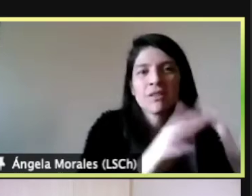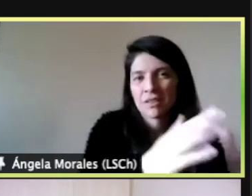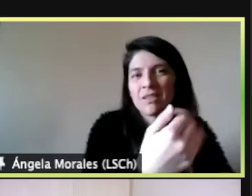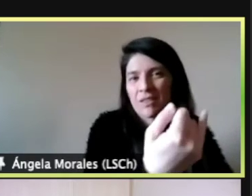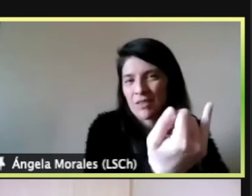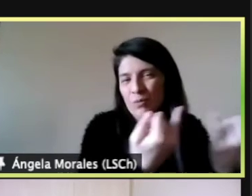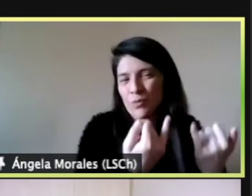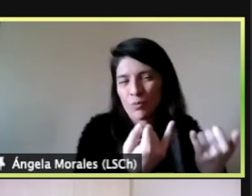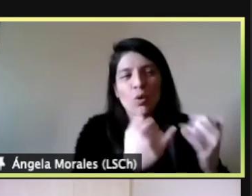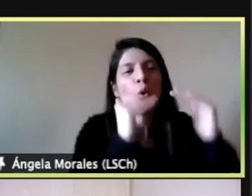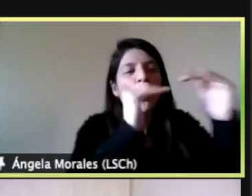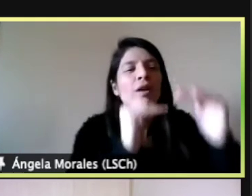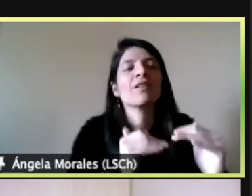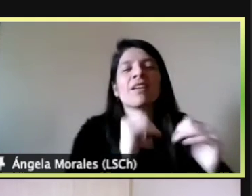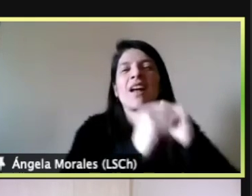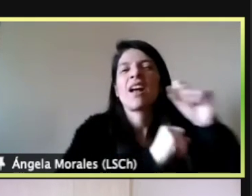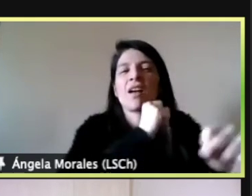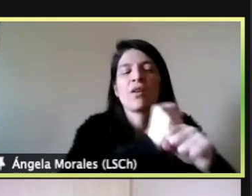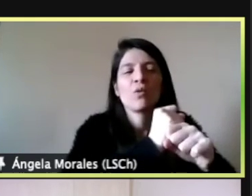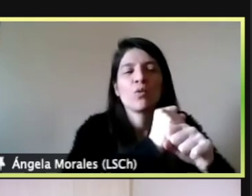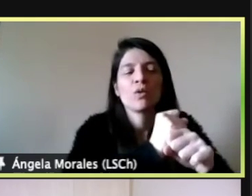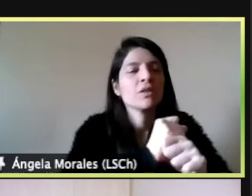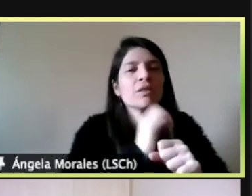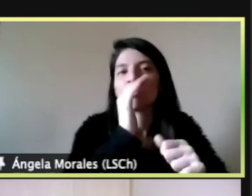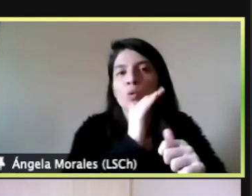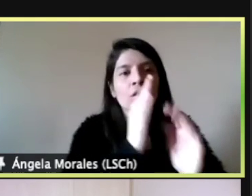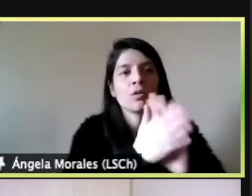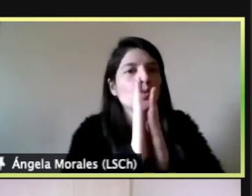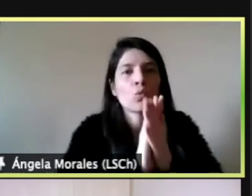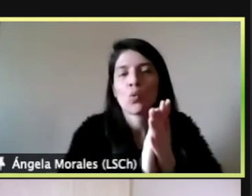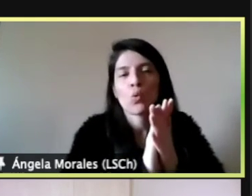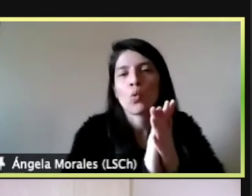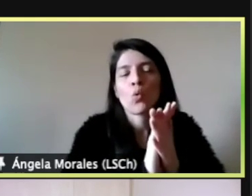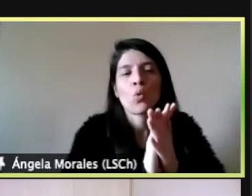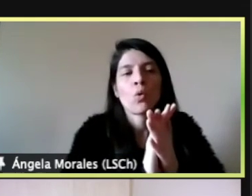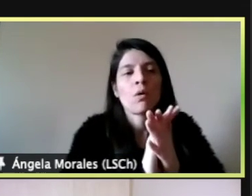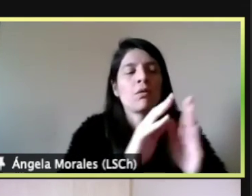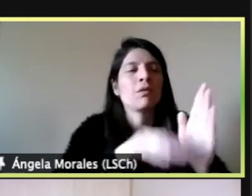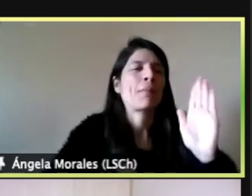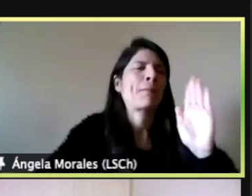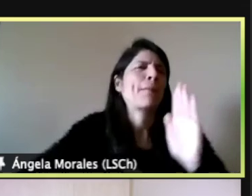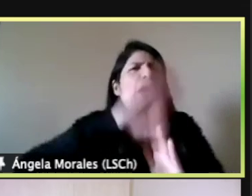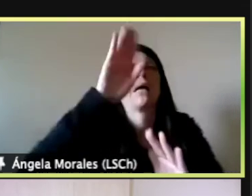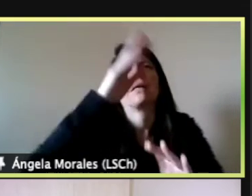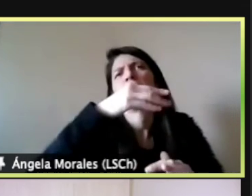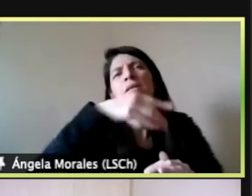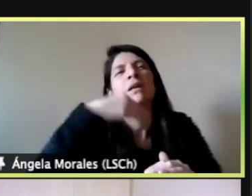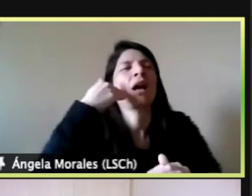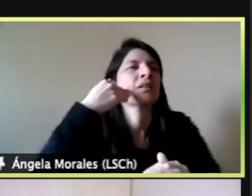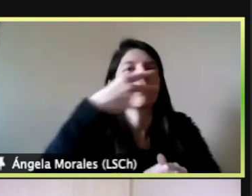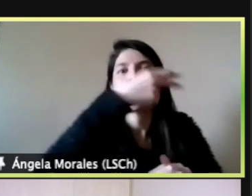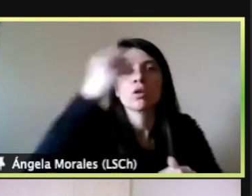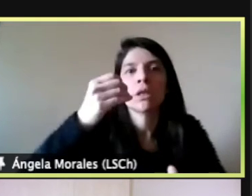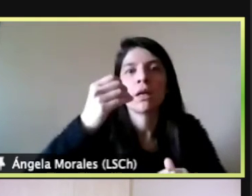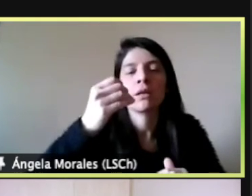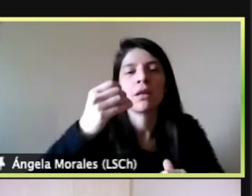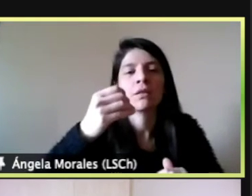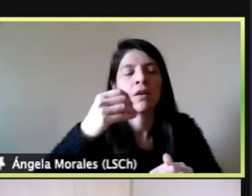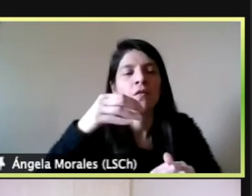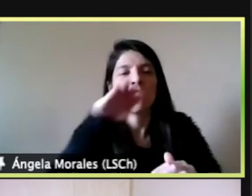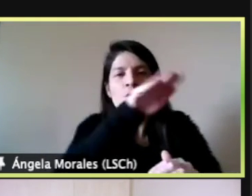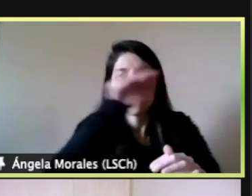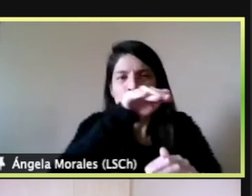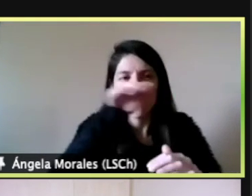no tengo todas las filas concretas, no tengo más de 100, casi 200 filas de todos los años, tengo solamente los que